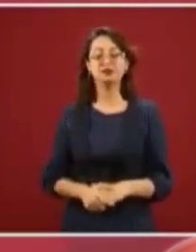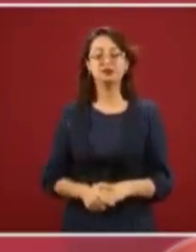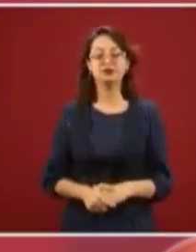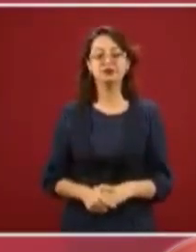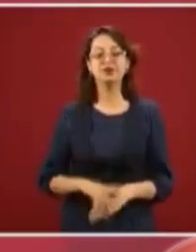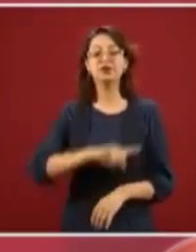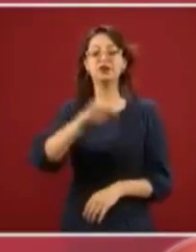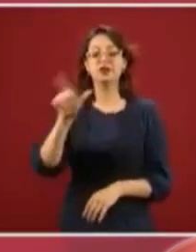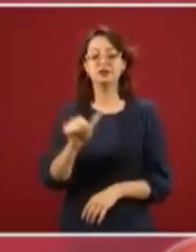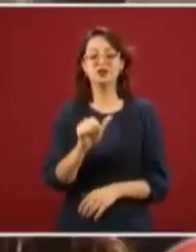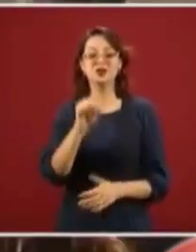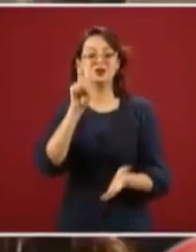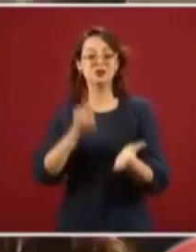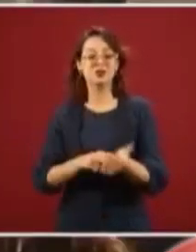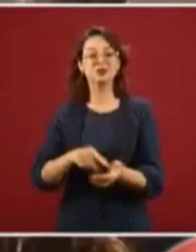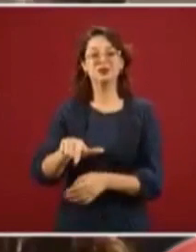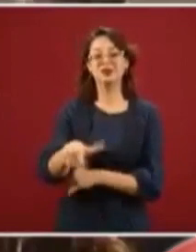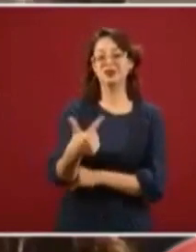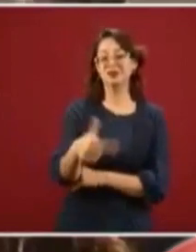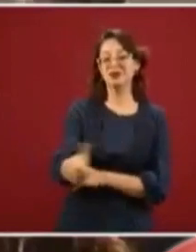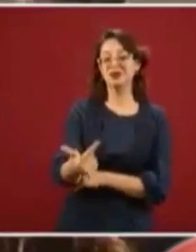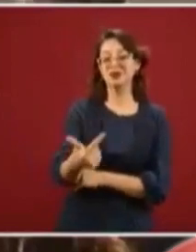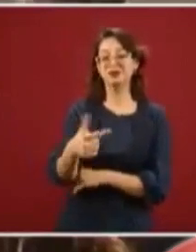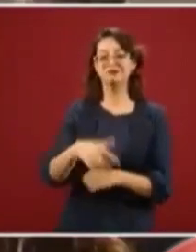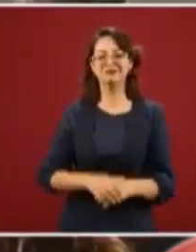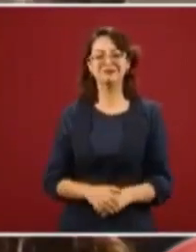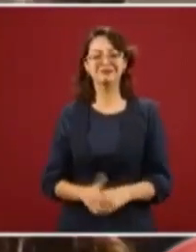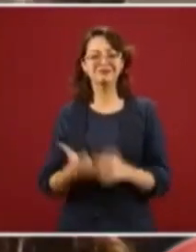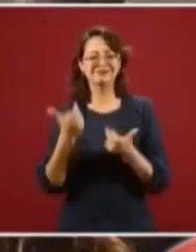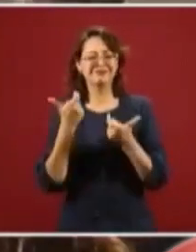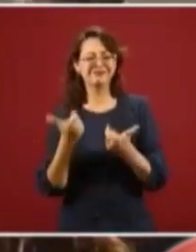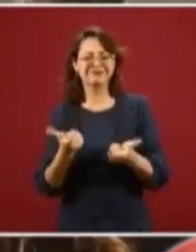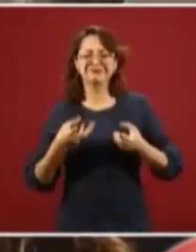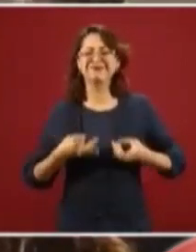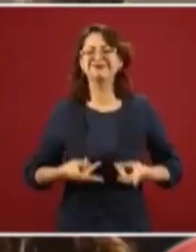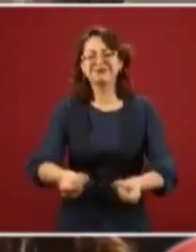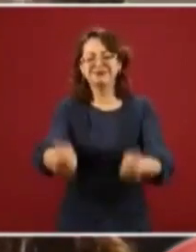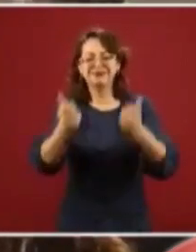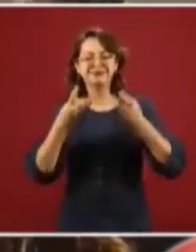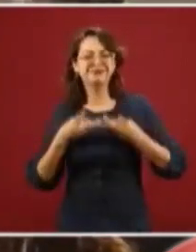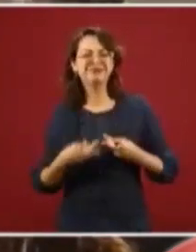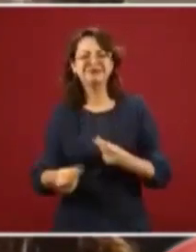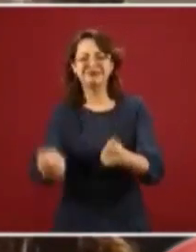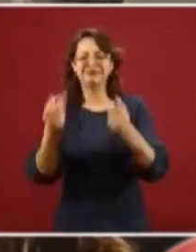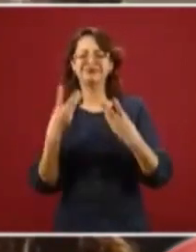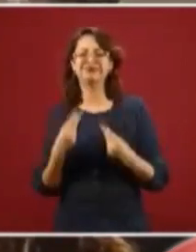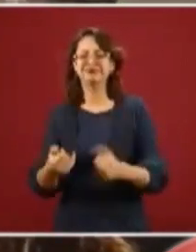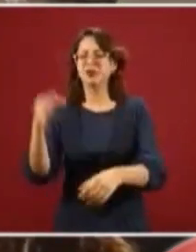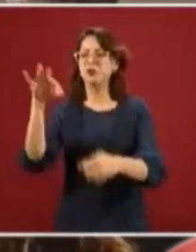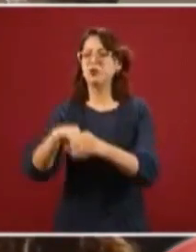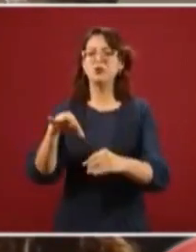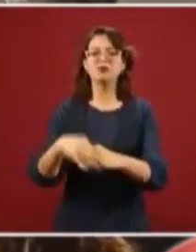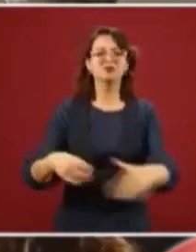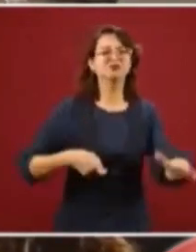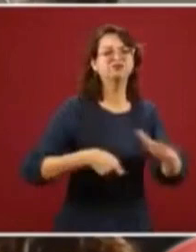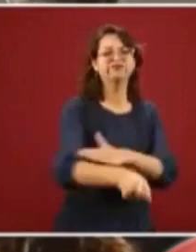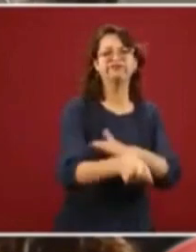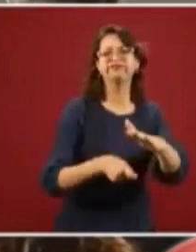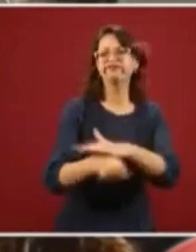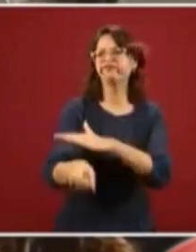o el 12, dinero a raudales para la compra del voto y nunca vieron